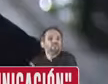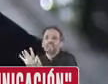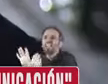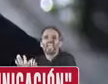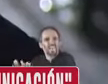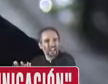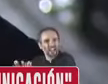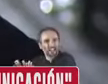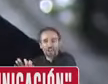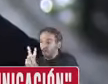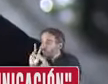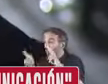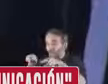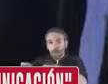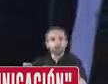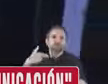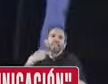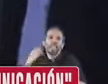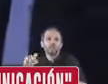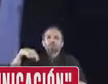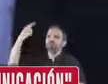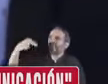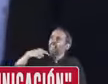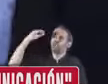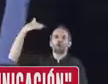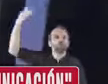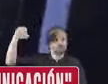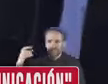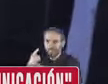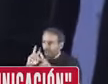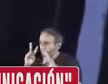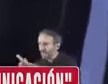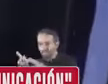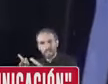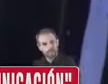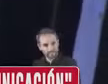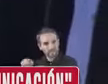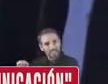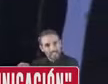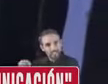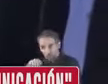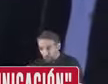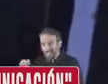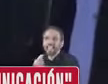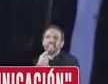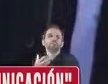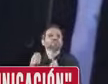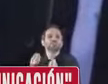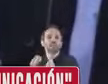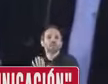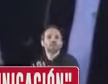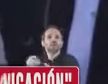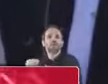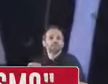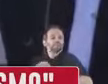y lo van a ver tus hijos y los hijos de tus hijos y tus nietos eso es en definitiva la